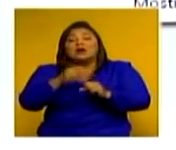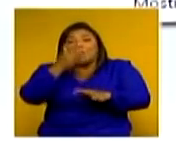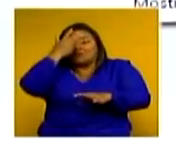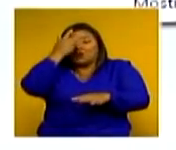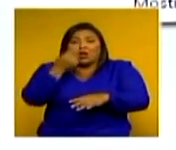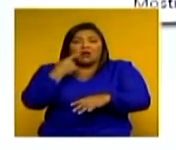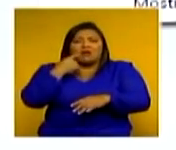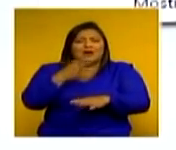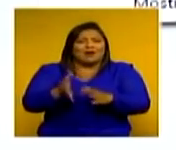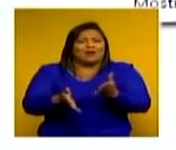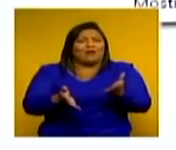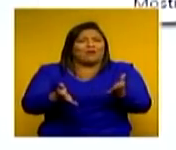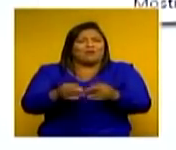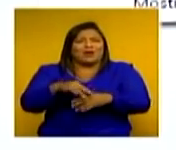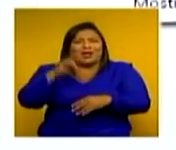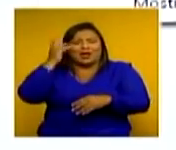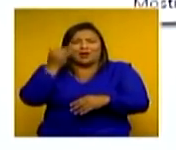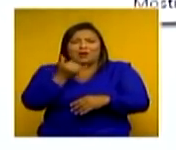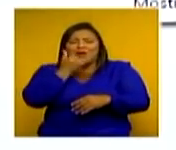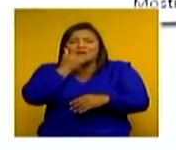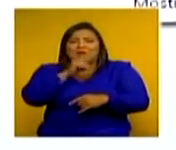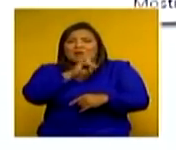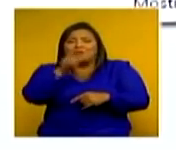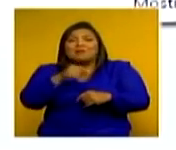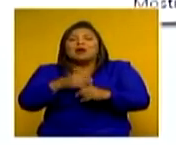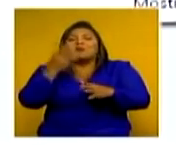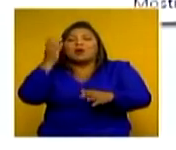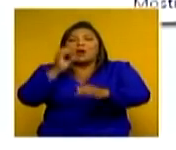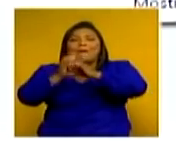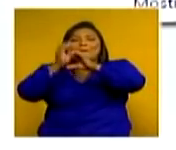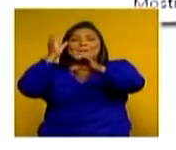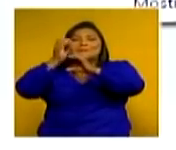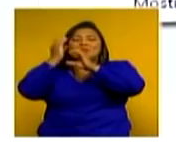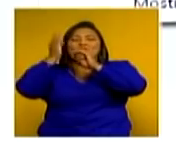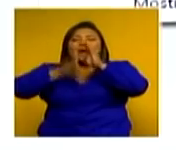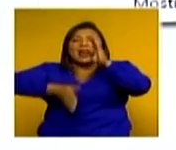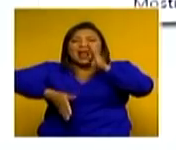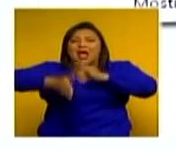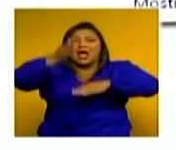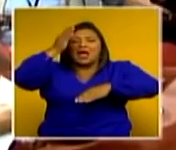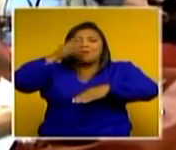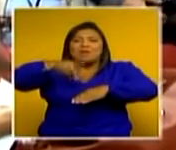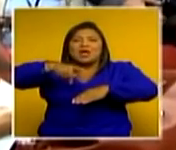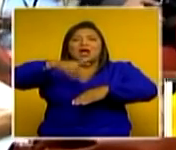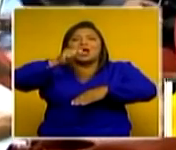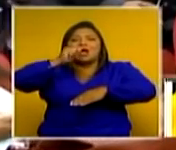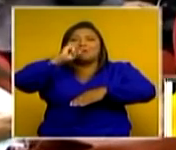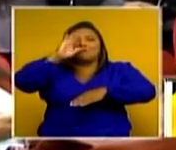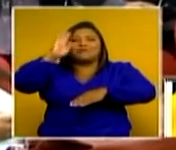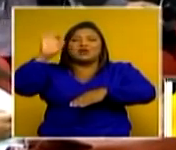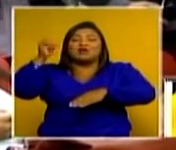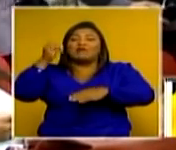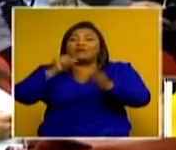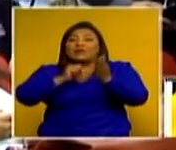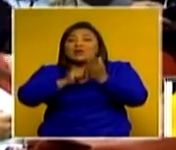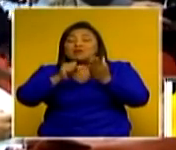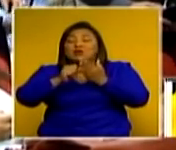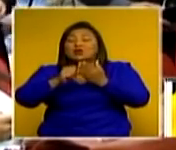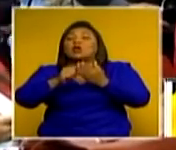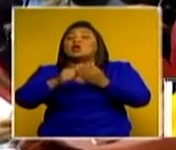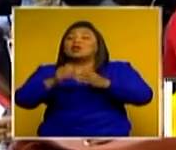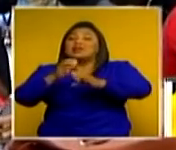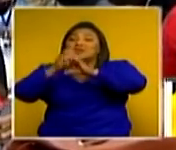errores graves en el ingreso y tránsito del autobús accidentado en la vía pico papallacta en el ministerio de transporte y obras públicas